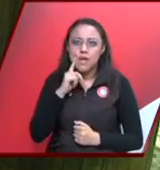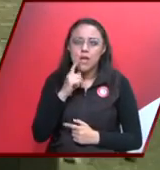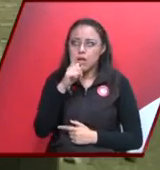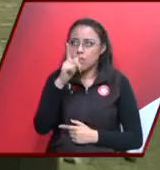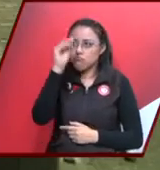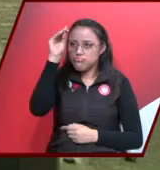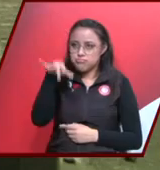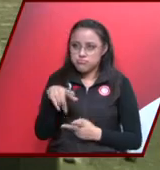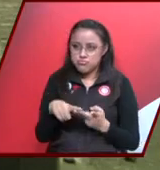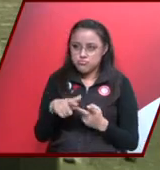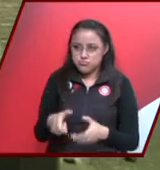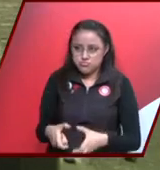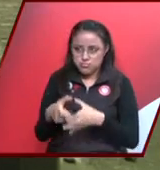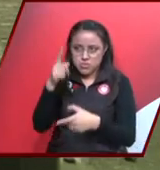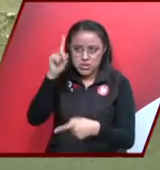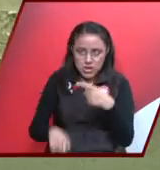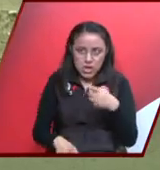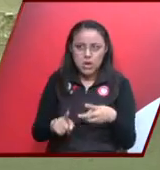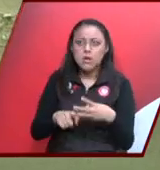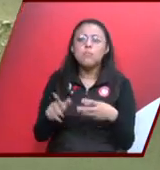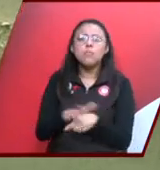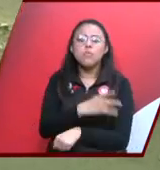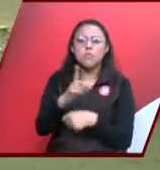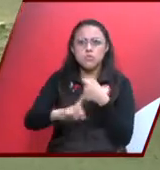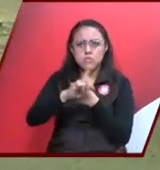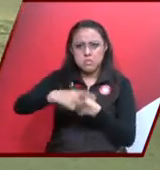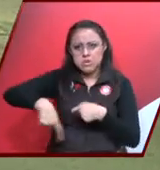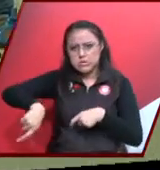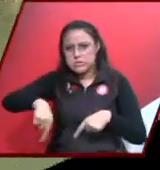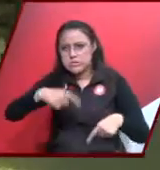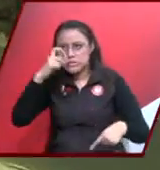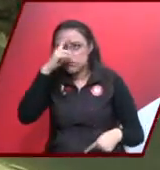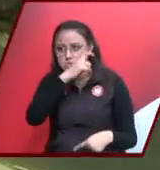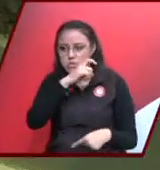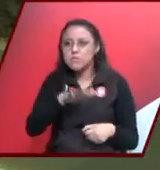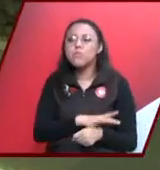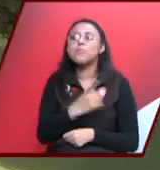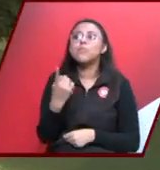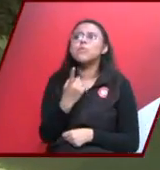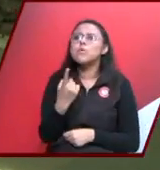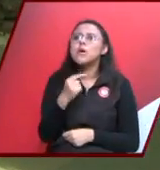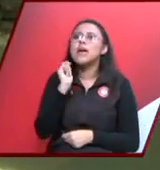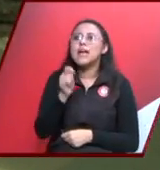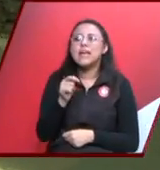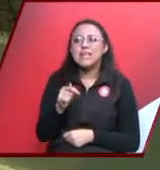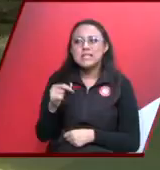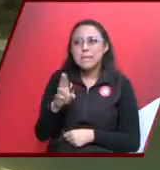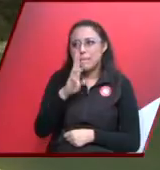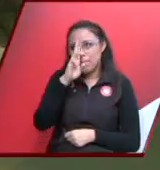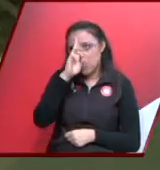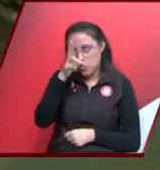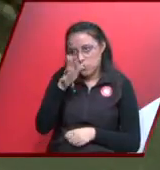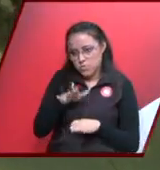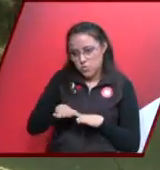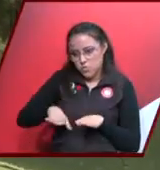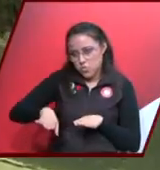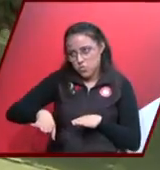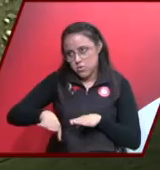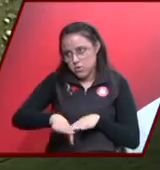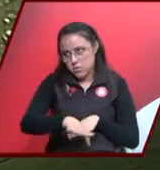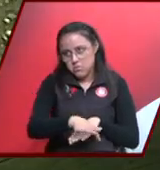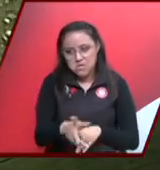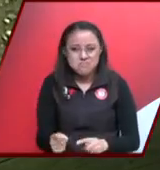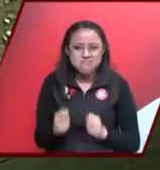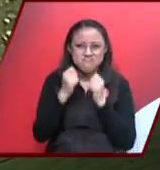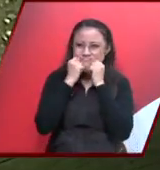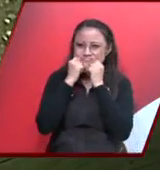Letreros y postecillos derribados. Todo un caos este entronque. Aquí está prohibido dar vuelta. Y la dan.